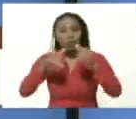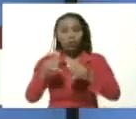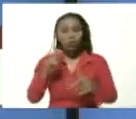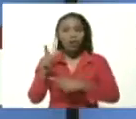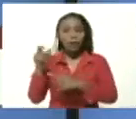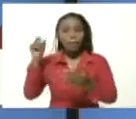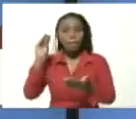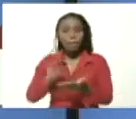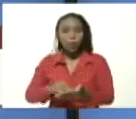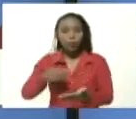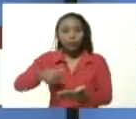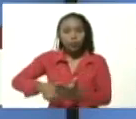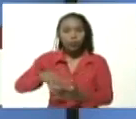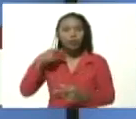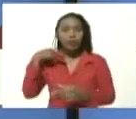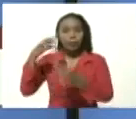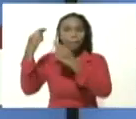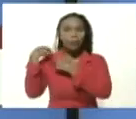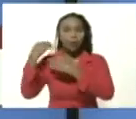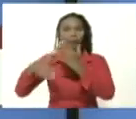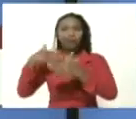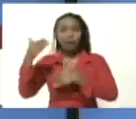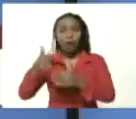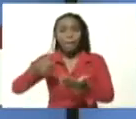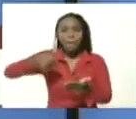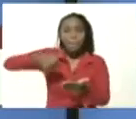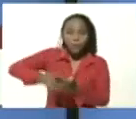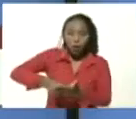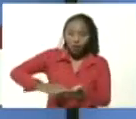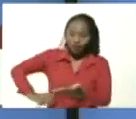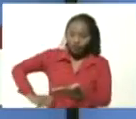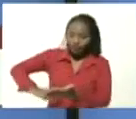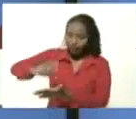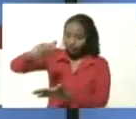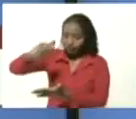huella donde corresponde, después de votar, pone una huella y firma.